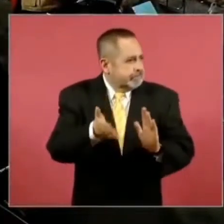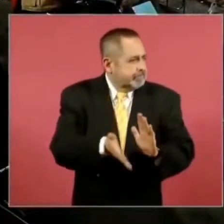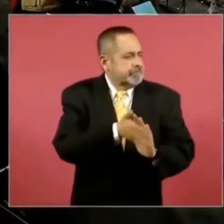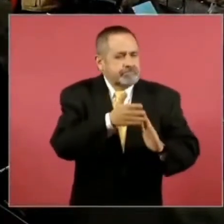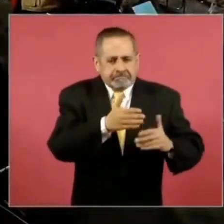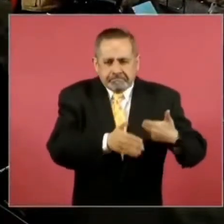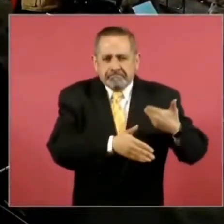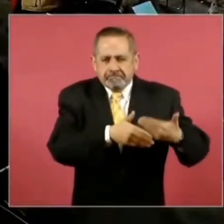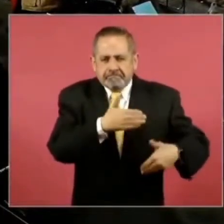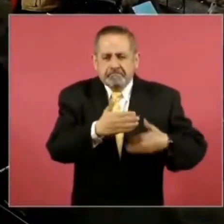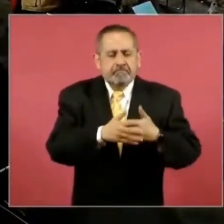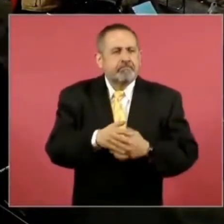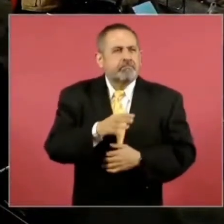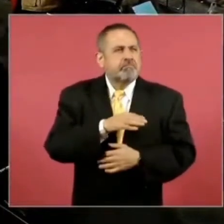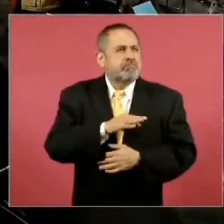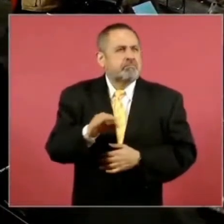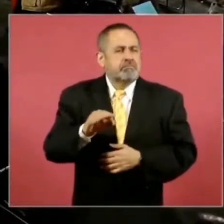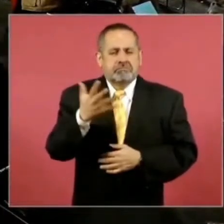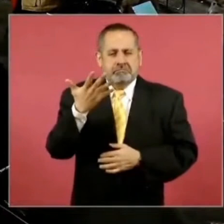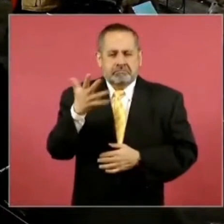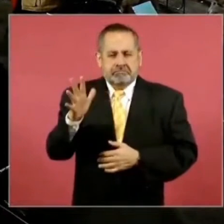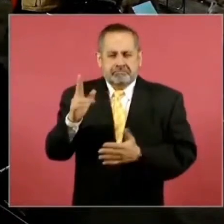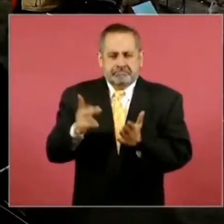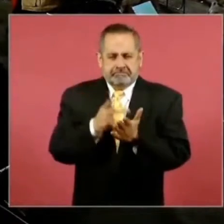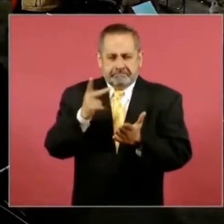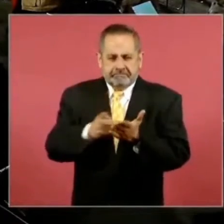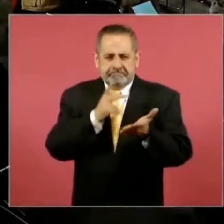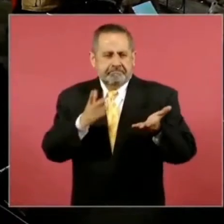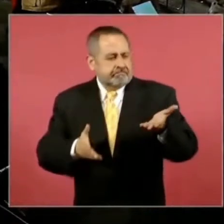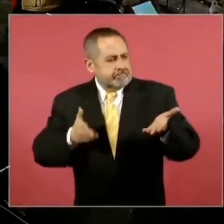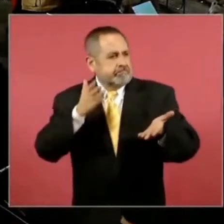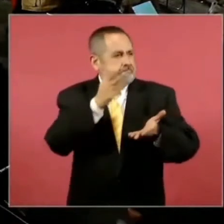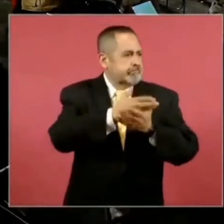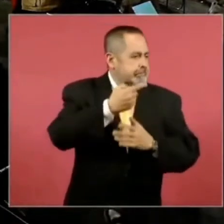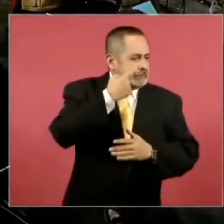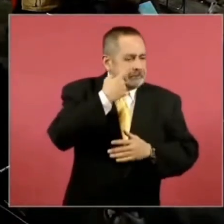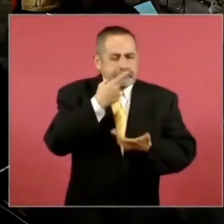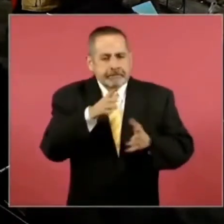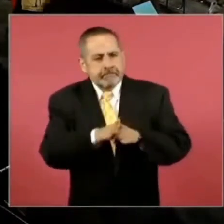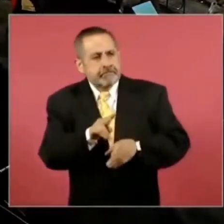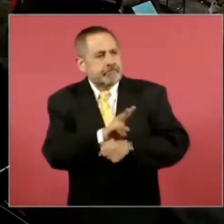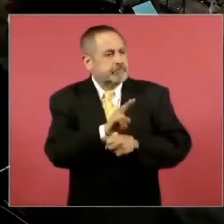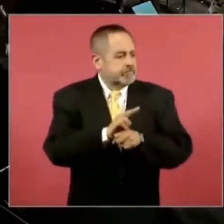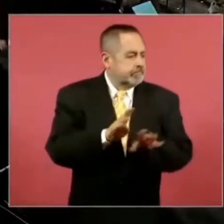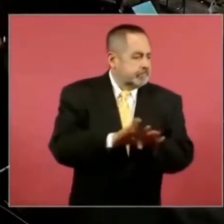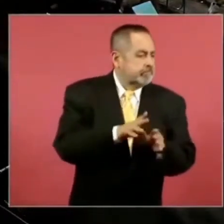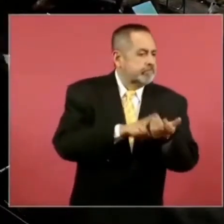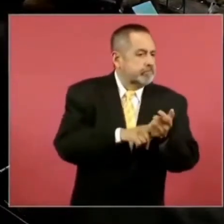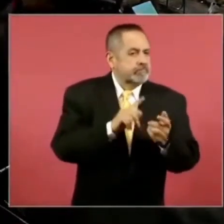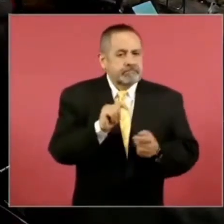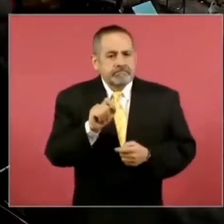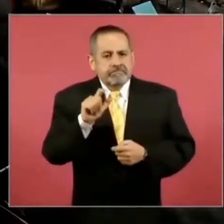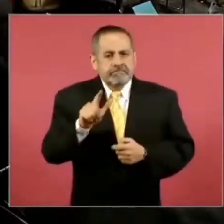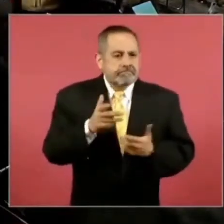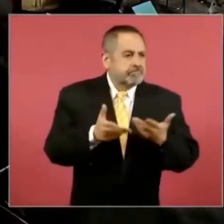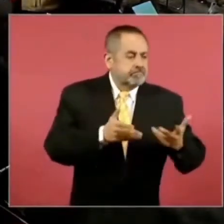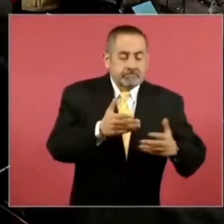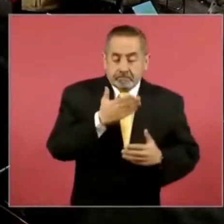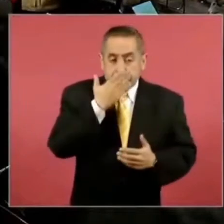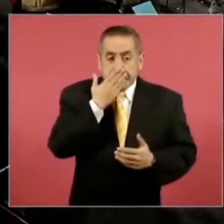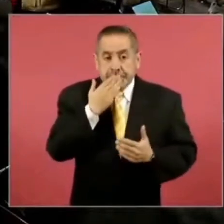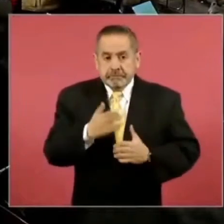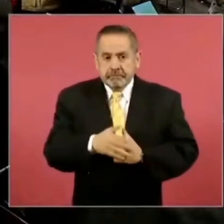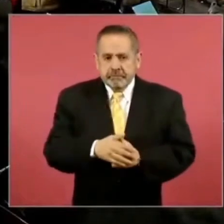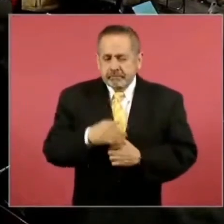como en 10 ocasiones fuimos a supervisar. Creo que hay